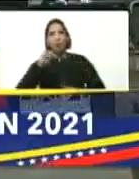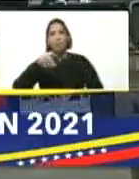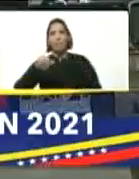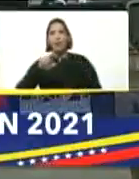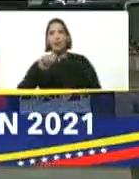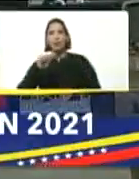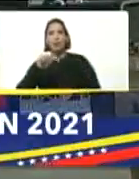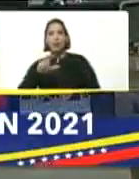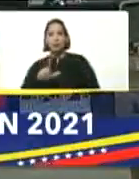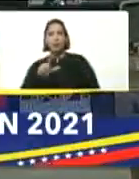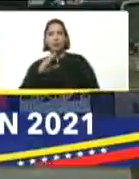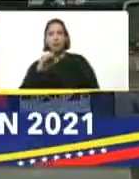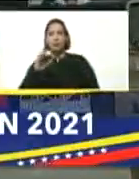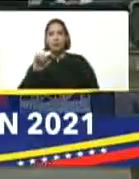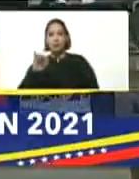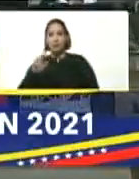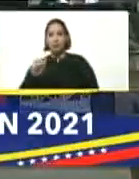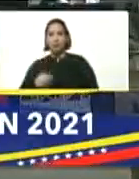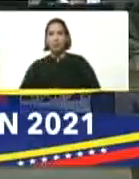Alcina Matute, adelante.